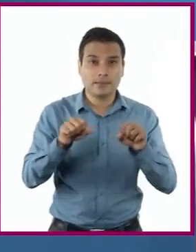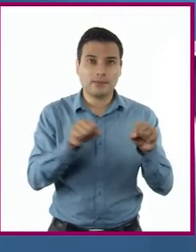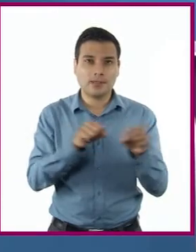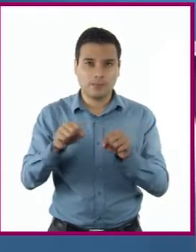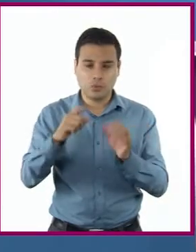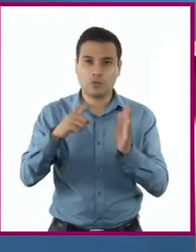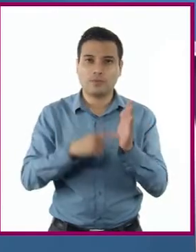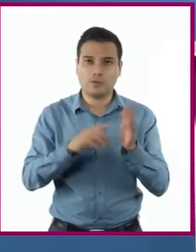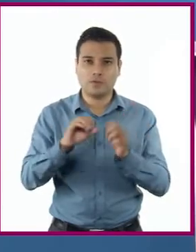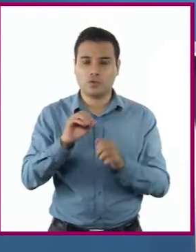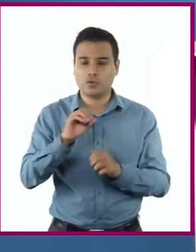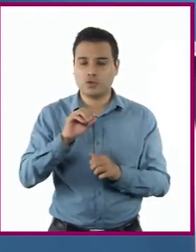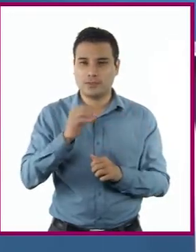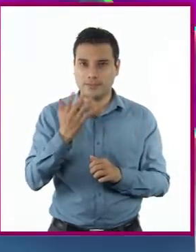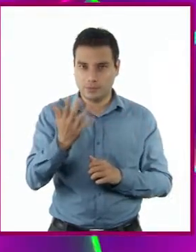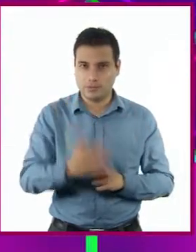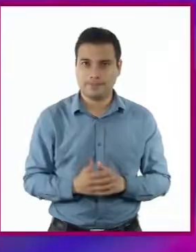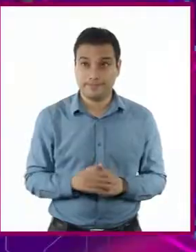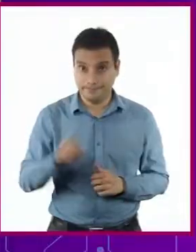de 1985.